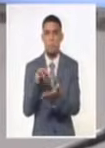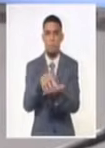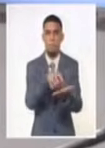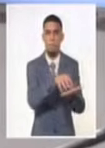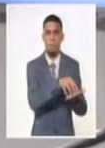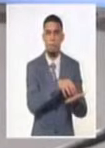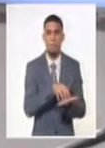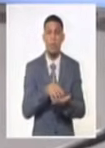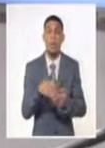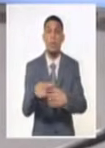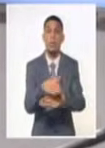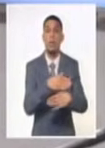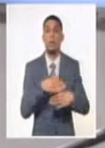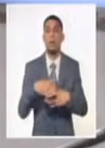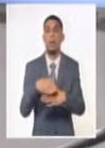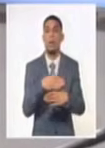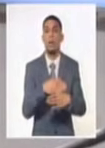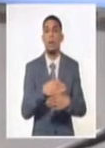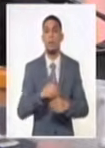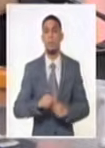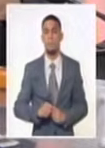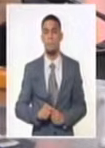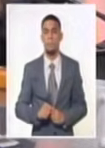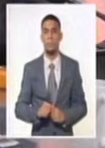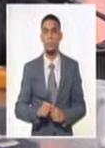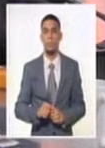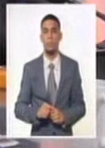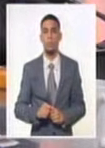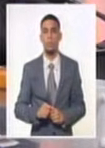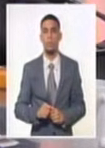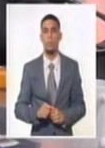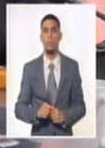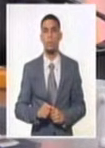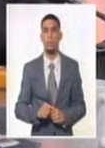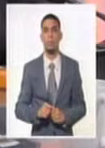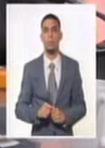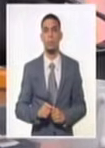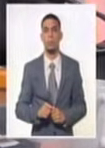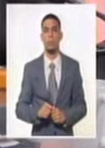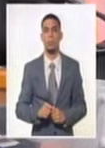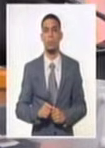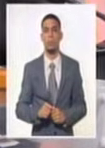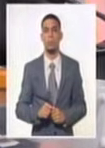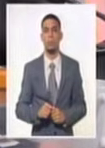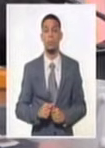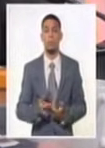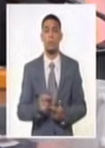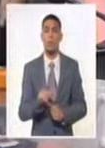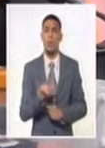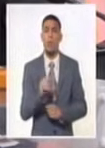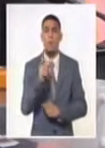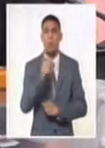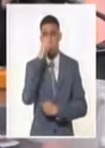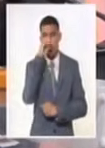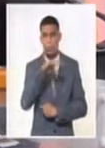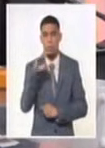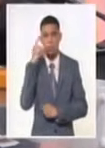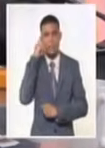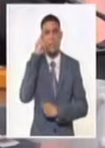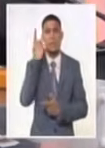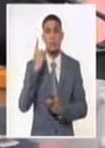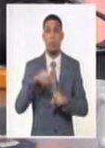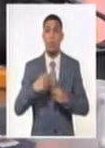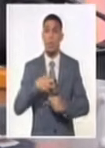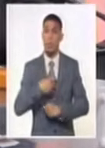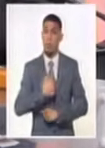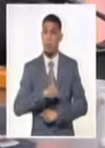de expresiones, ¿no? Oye, uno se da cuenta, pues bueno, tenemos hijos, ¿no? Que también los propios maestros han ido buscando soluciones. Te